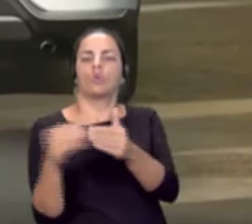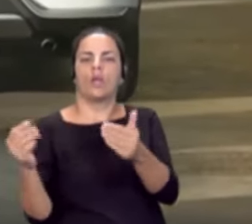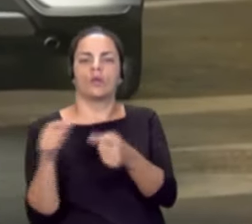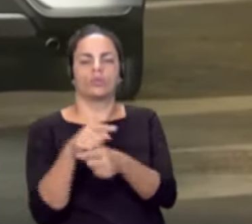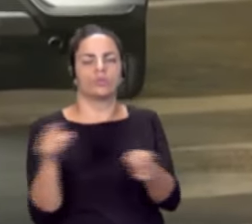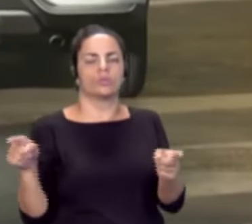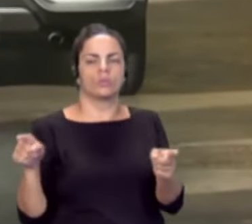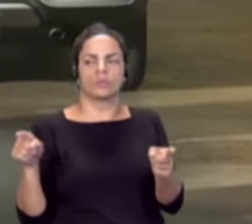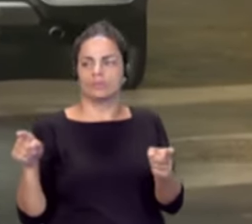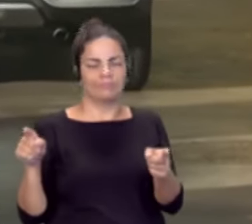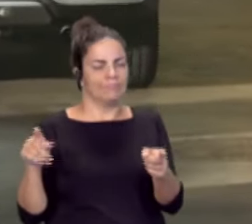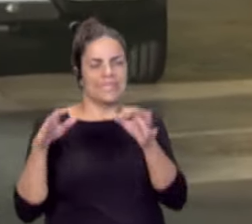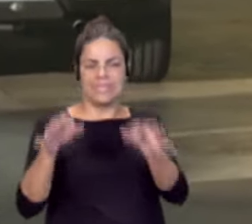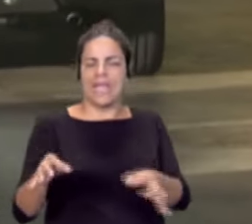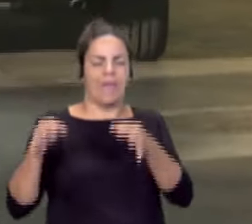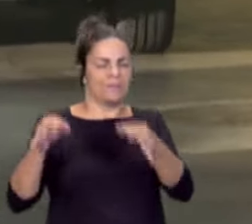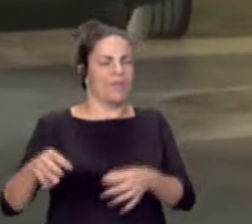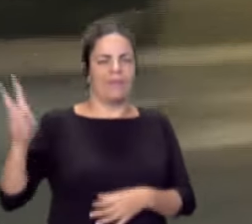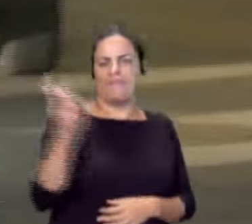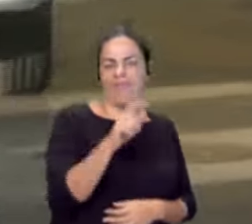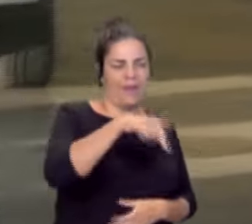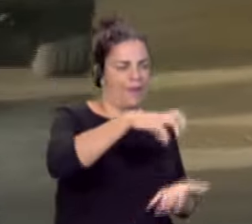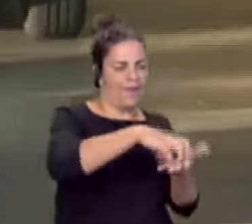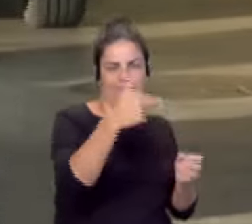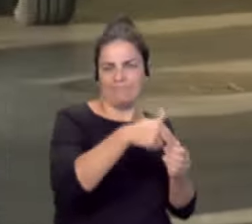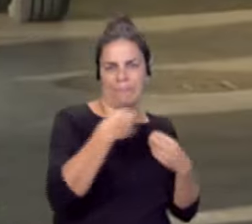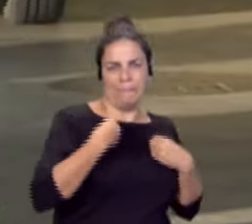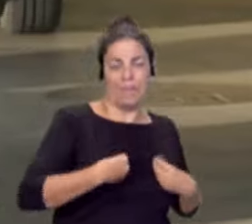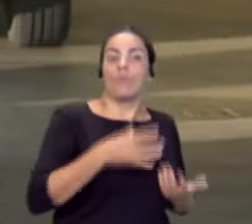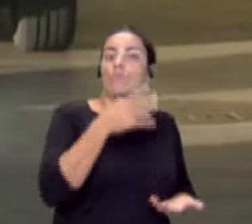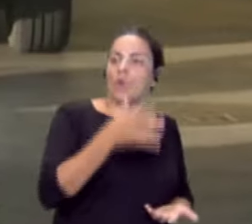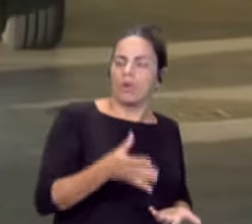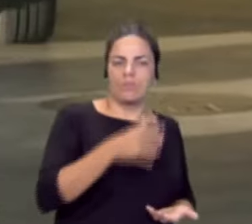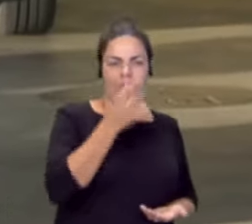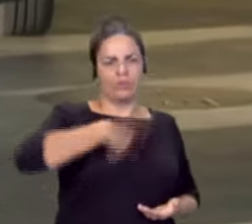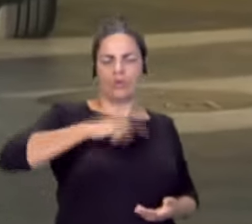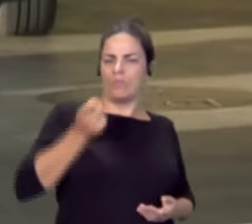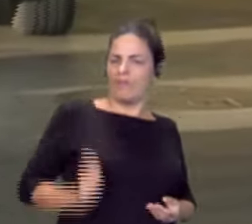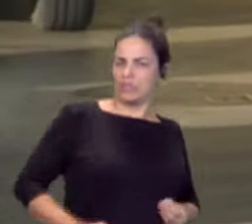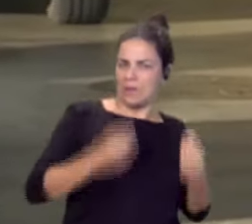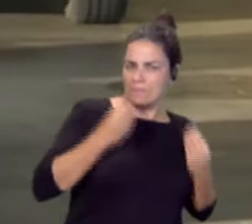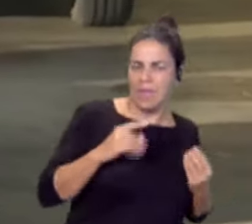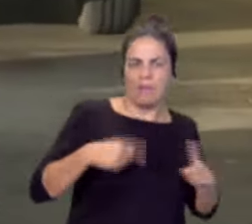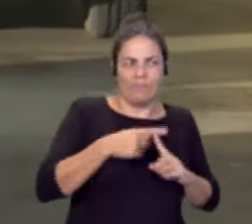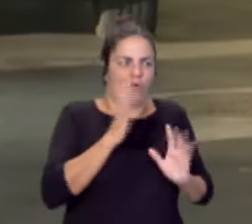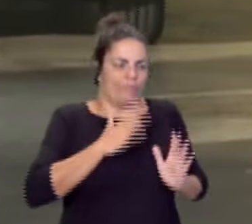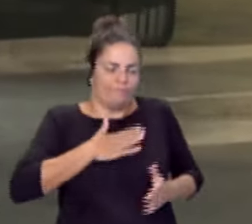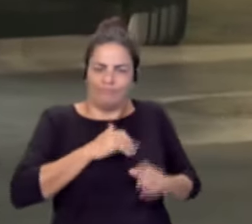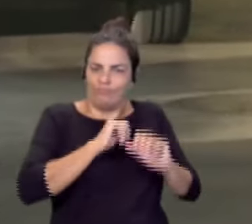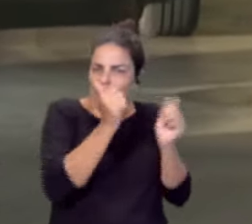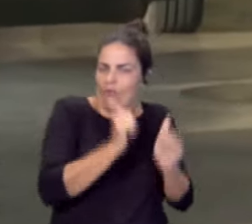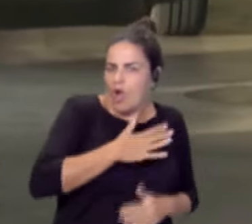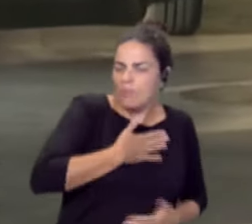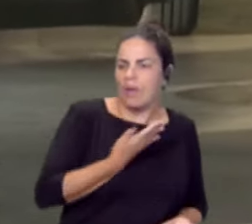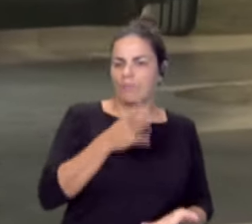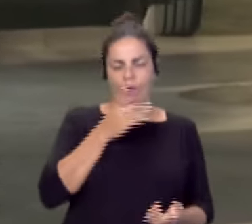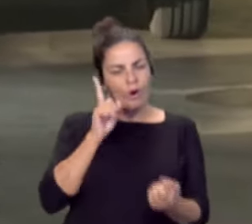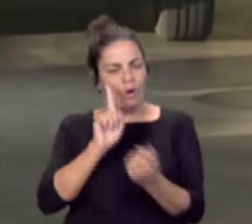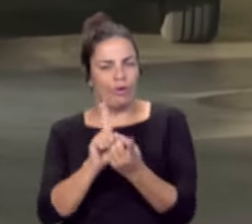gran fidelización. ¿Por qué? Por nuestra profesionalidad, por nuestra manera de ser, por nuestra manera de tratarle,